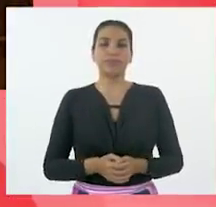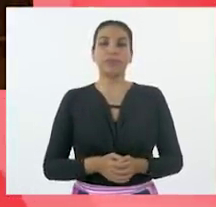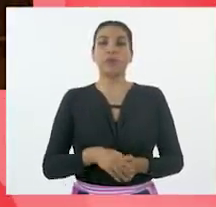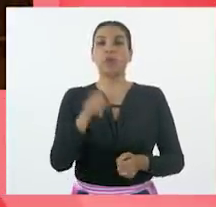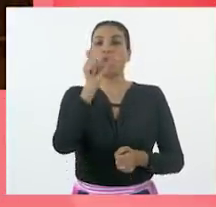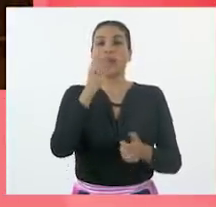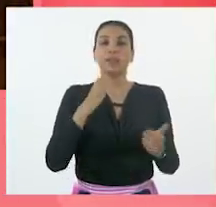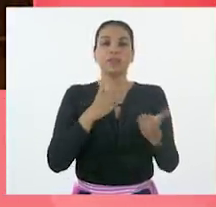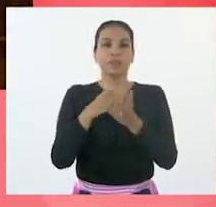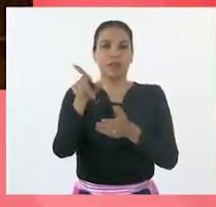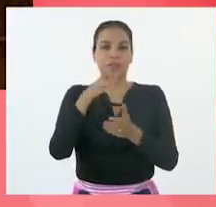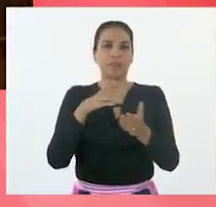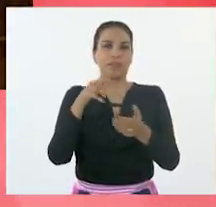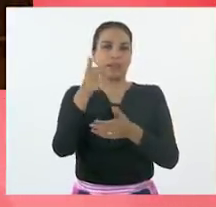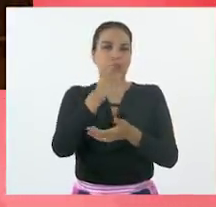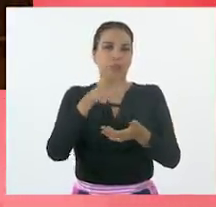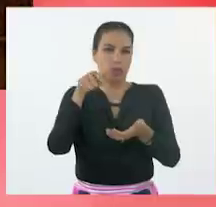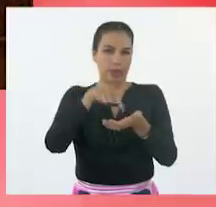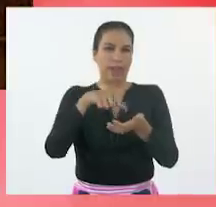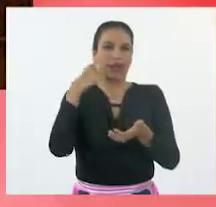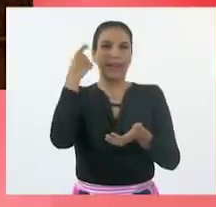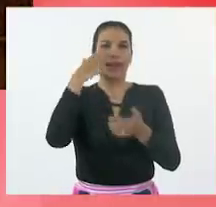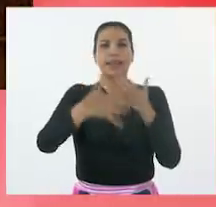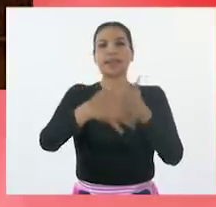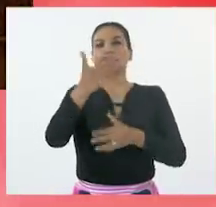Cuando termina el sitio de Querétaro el 15 de mayo,